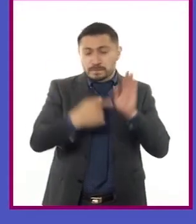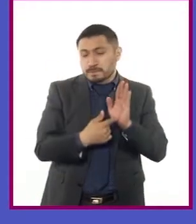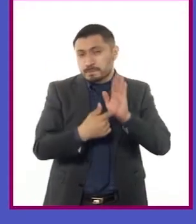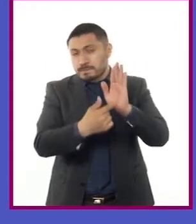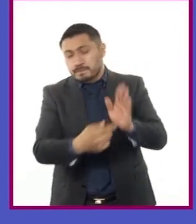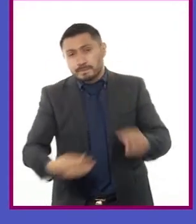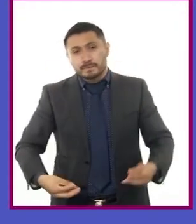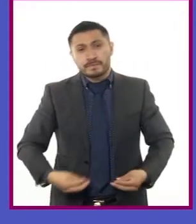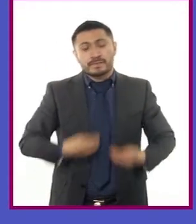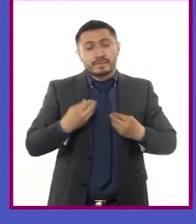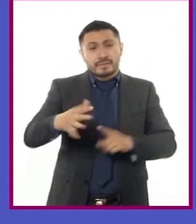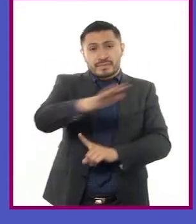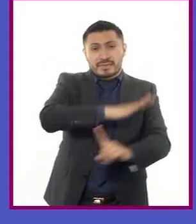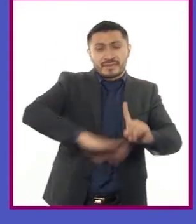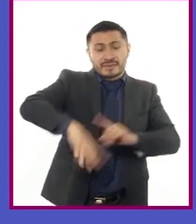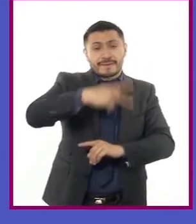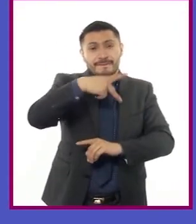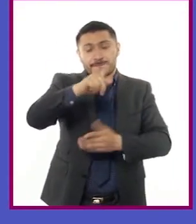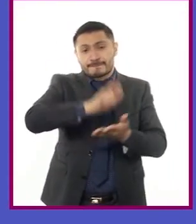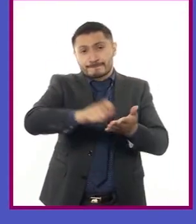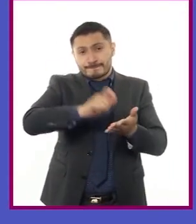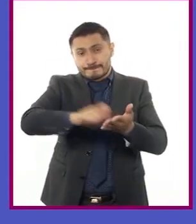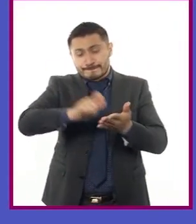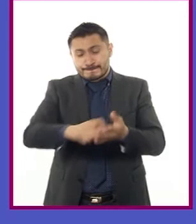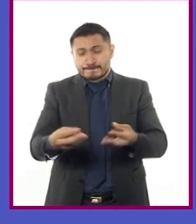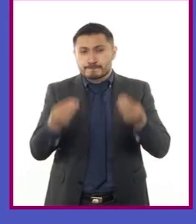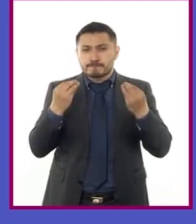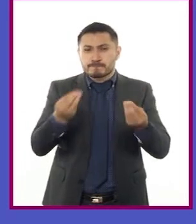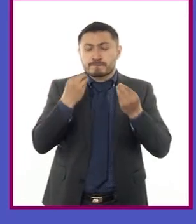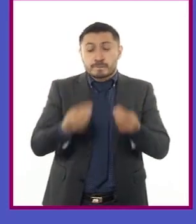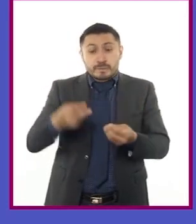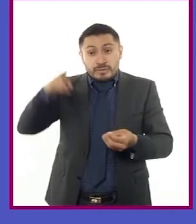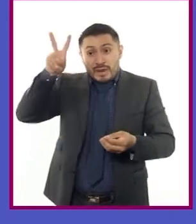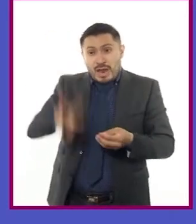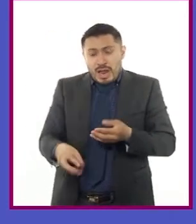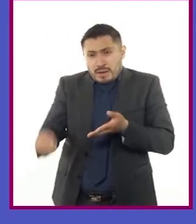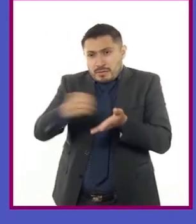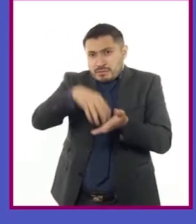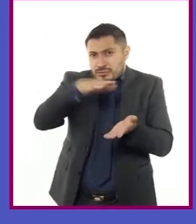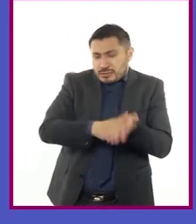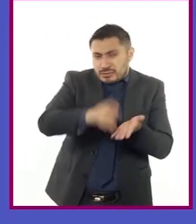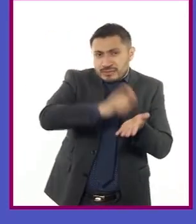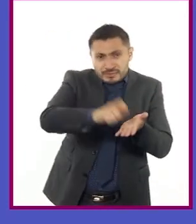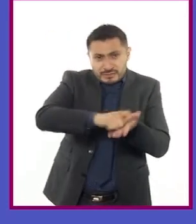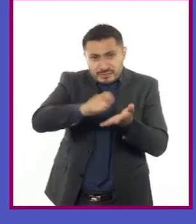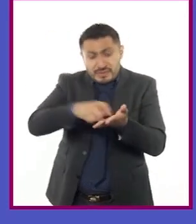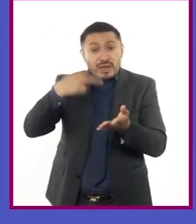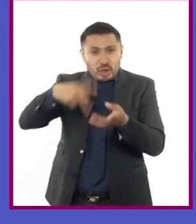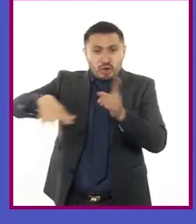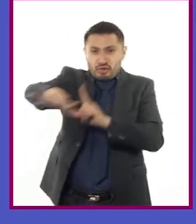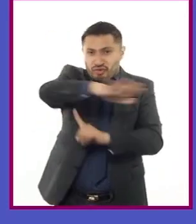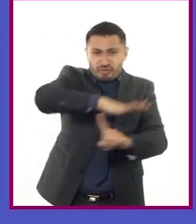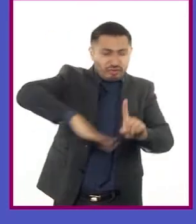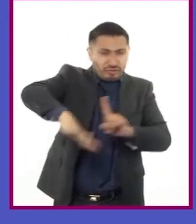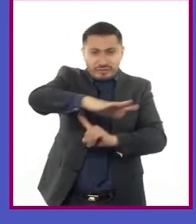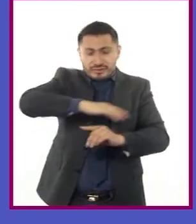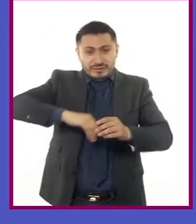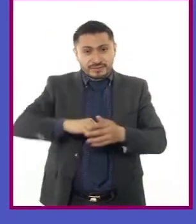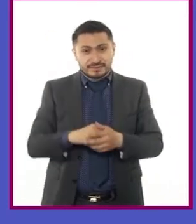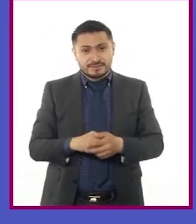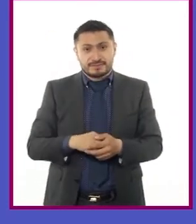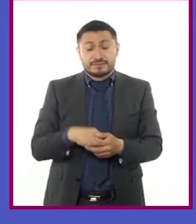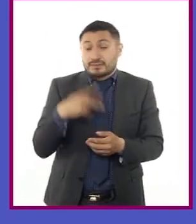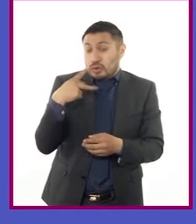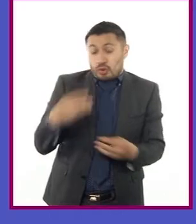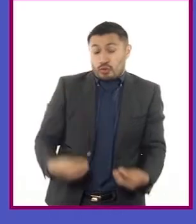sus poemas, pues sus poemas van cargados de la realidad que lo rodeaban, lo mismo en los planos más cercanos de su